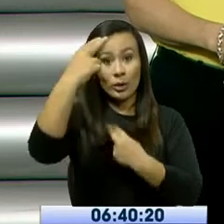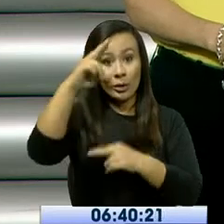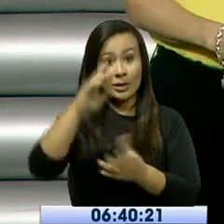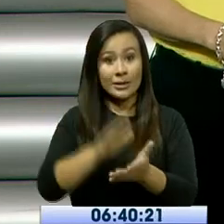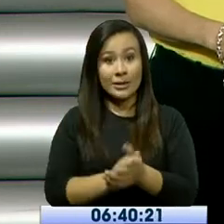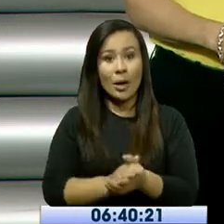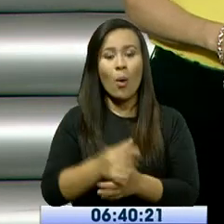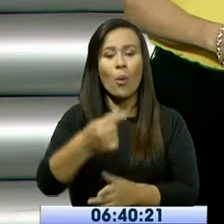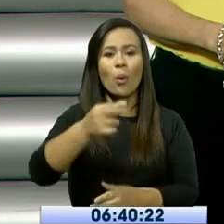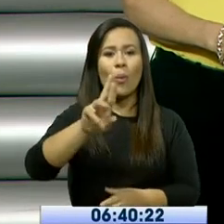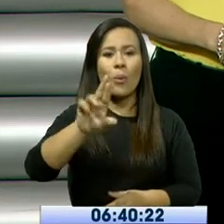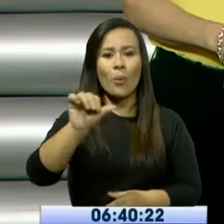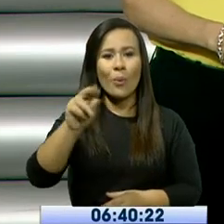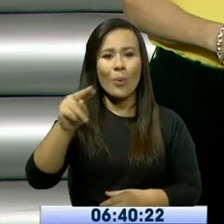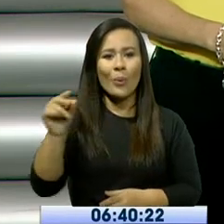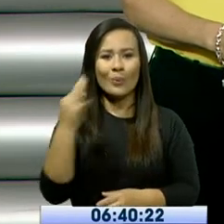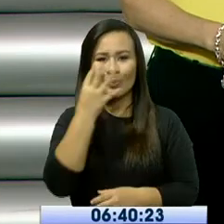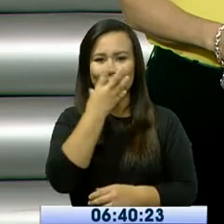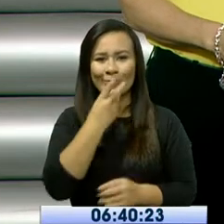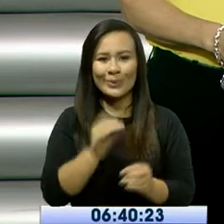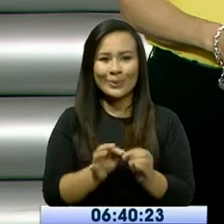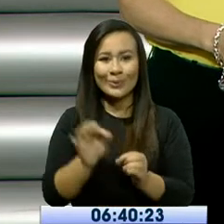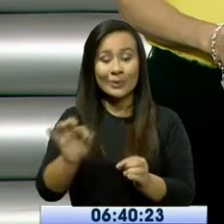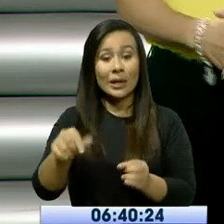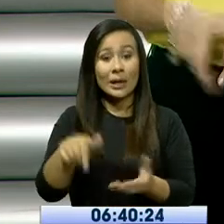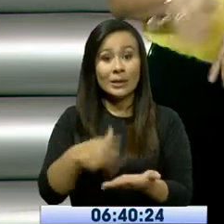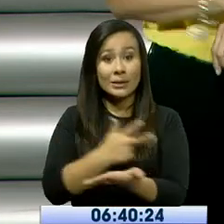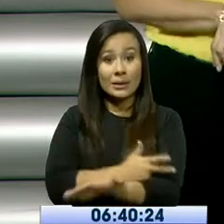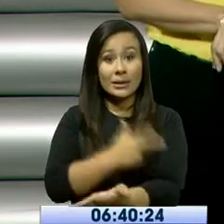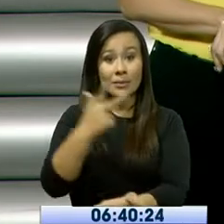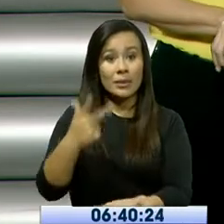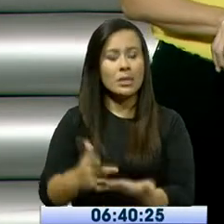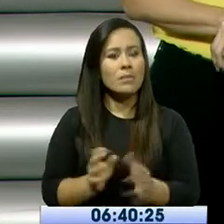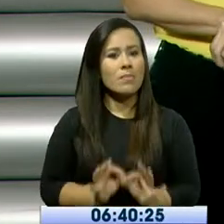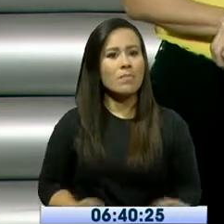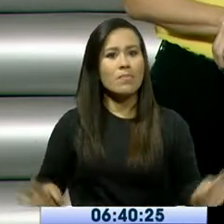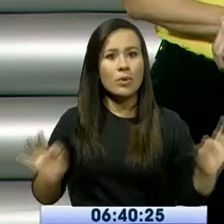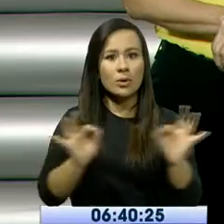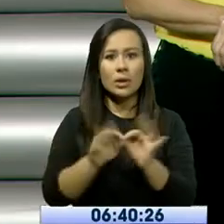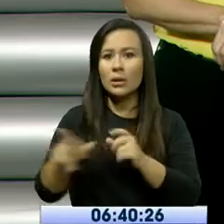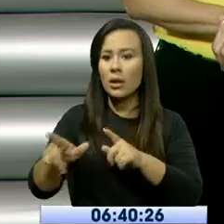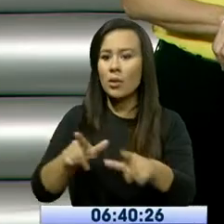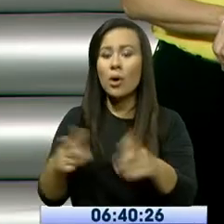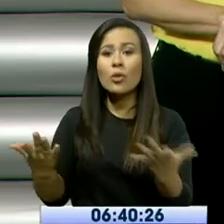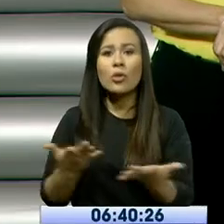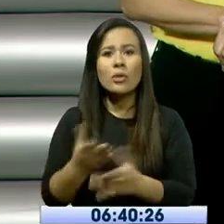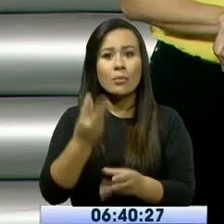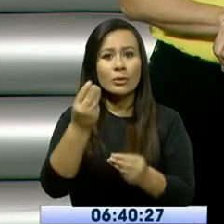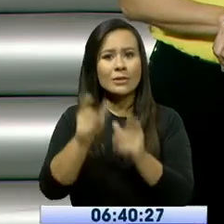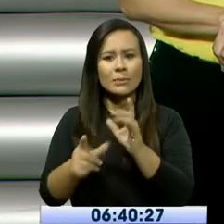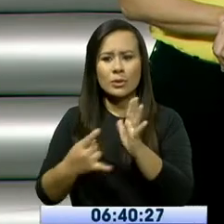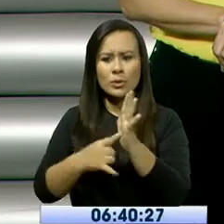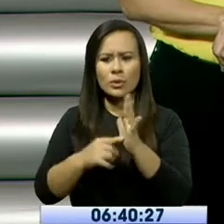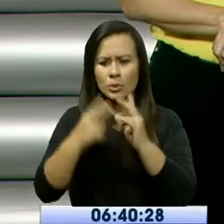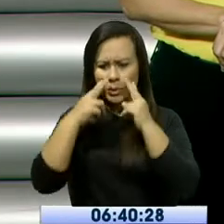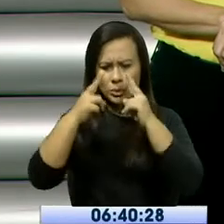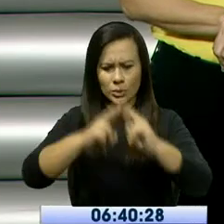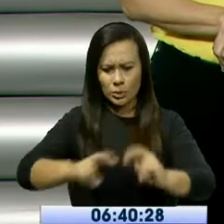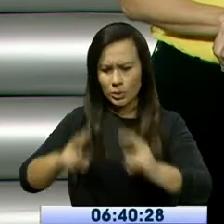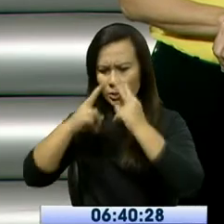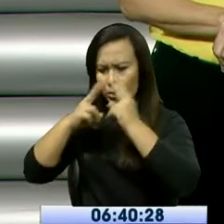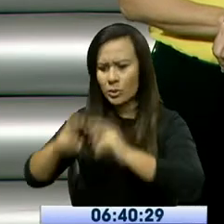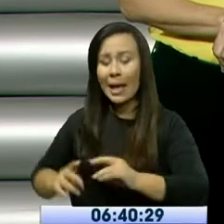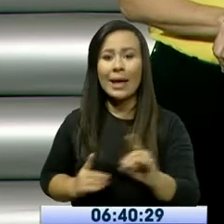Es de Guano, que es un cantón de la provincia de Chimborazo. Es un importante centro artesanal donde varios arqueólogos e investigadores